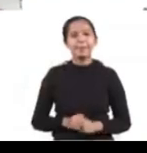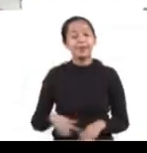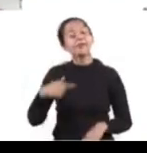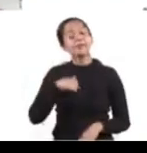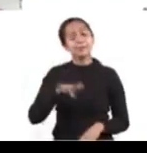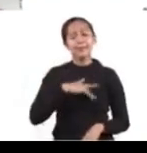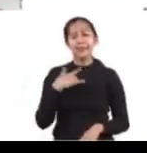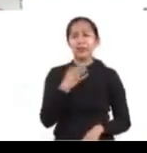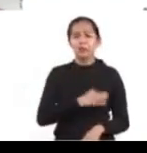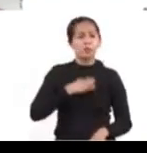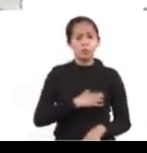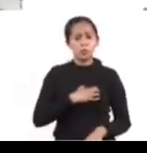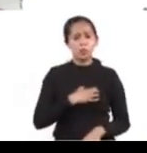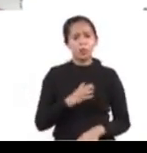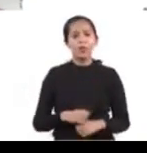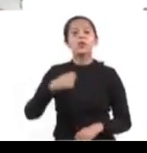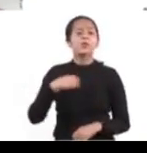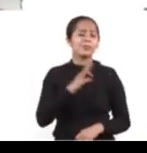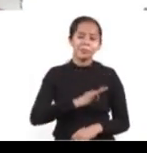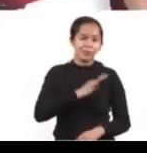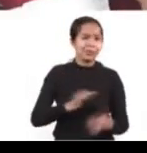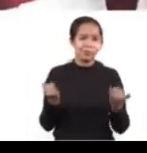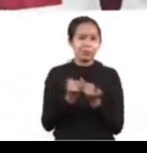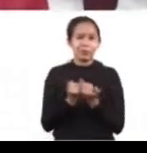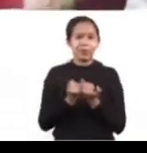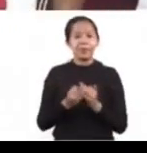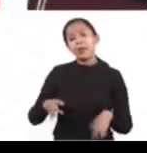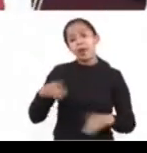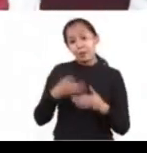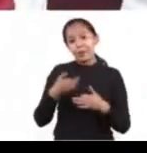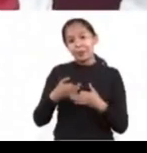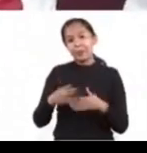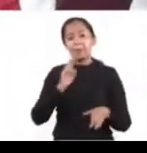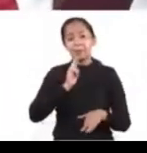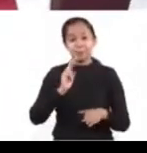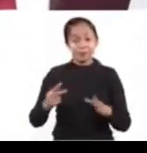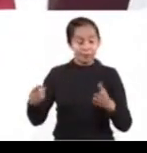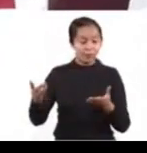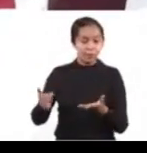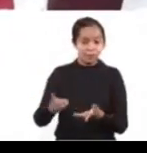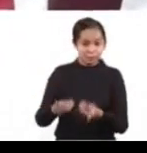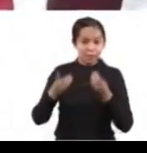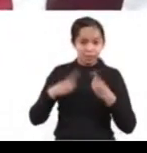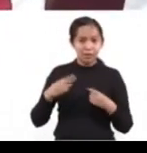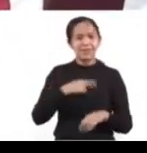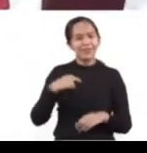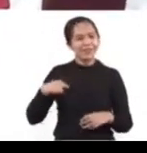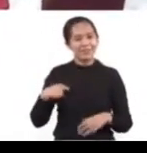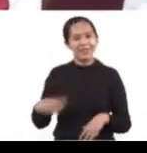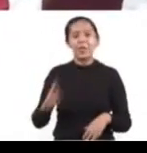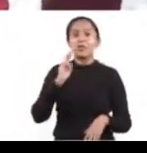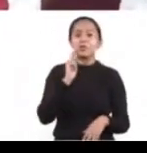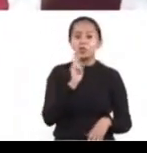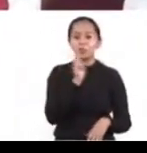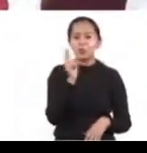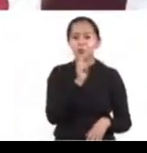Estoy muy contenta, muy feliz, y bueno, yo sé que ahorita nos van a dar el resultado positivo de que bloqueamos a Rusia